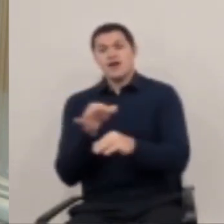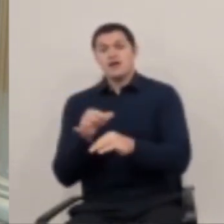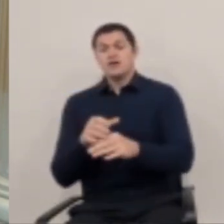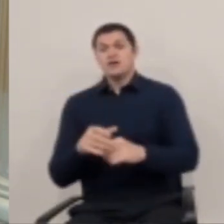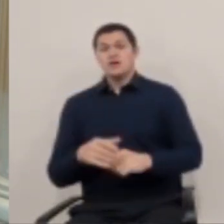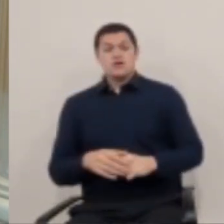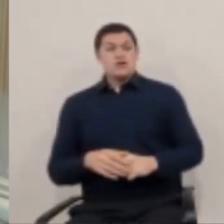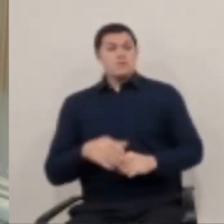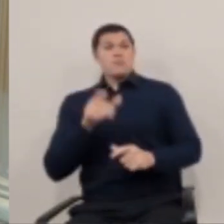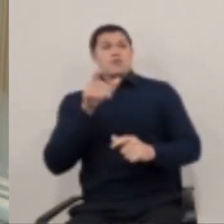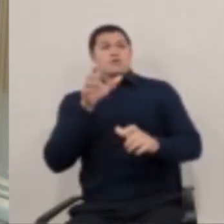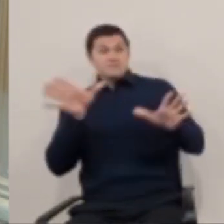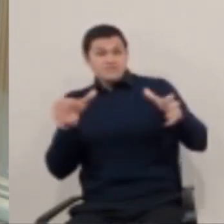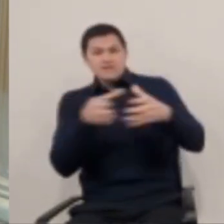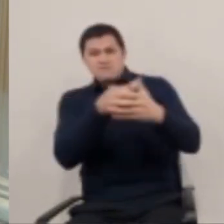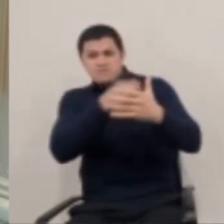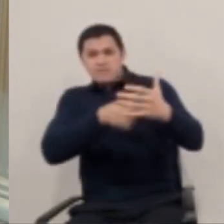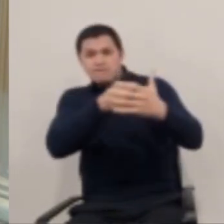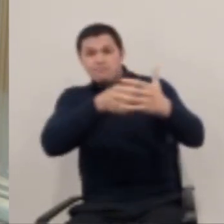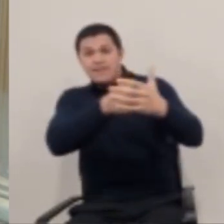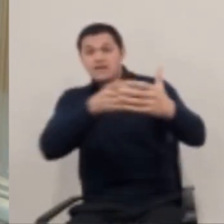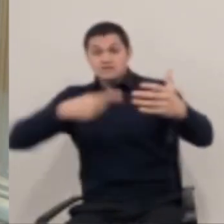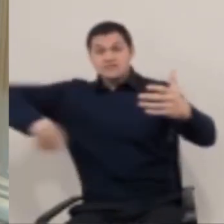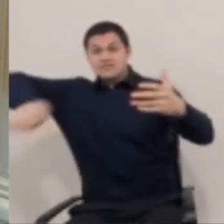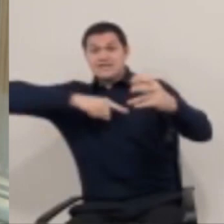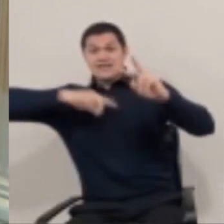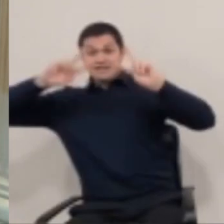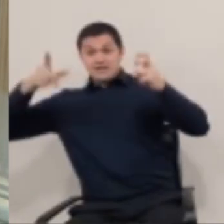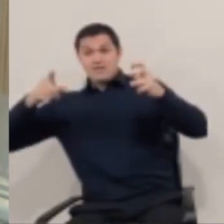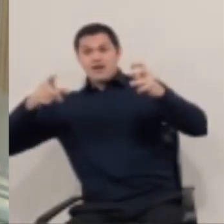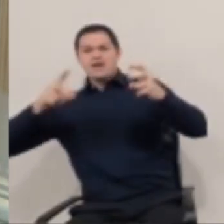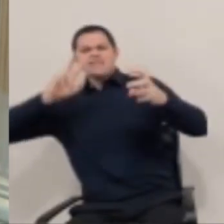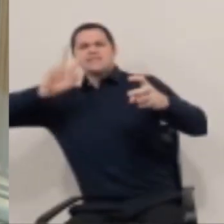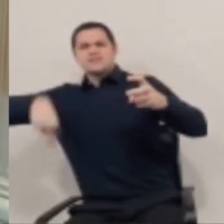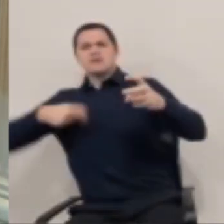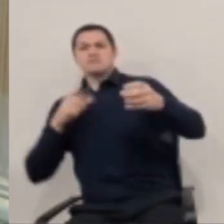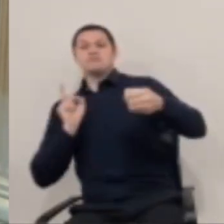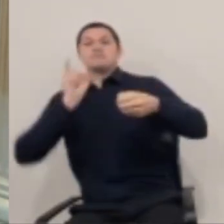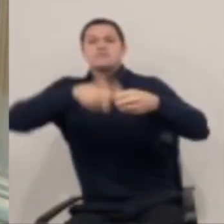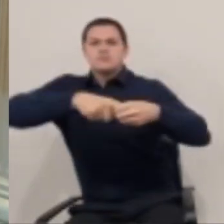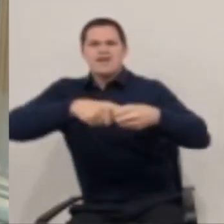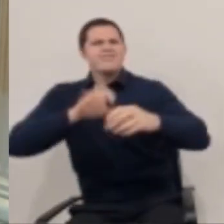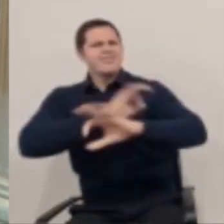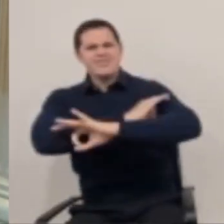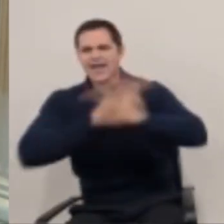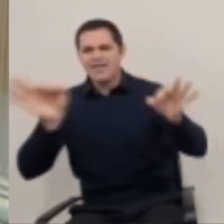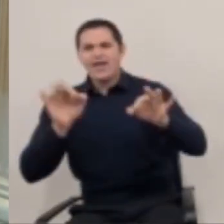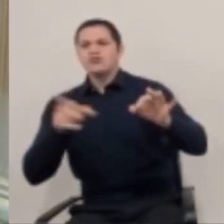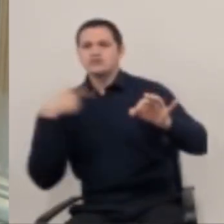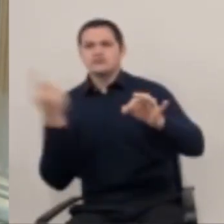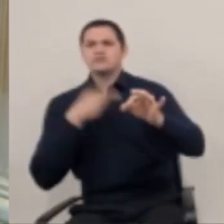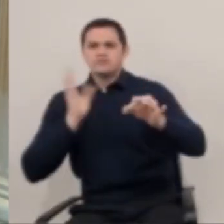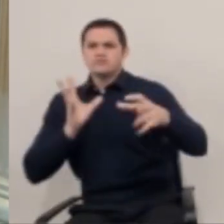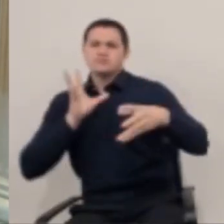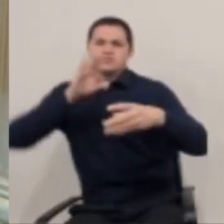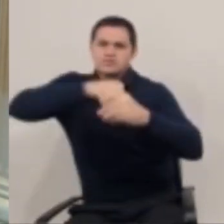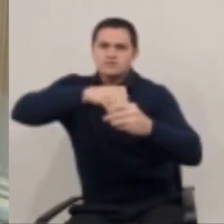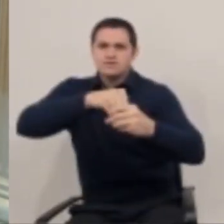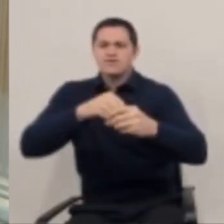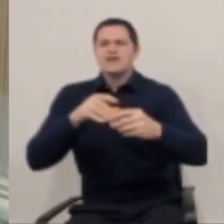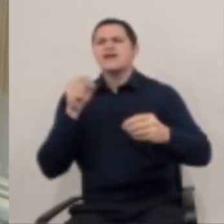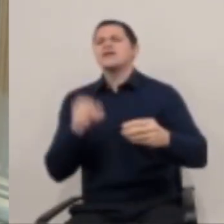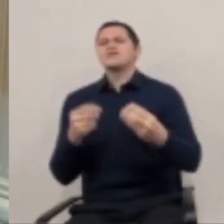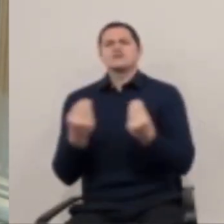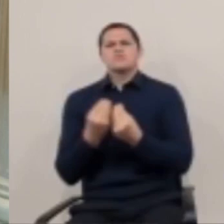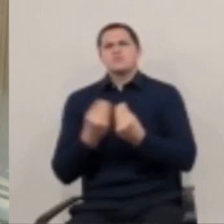nosotros sin nosotros. En el caso de nuestra universidad, va más allá del ámbito discursivo, constituyendo uno de los fundamentos de